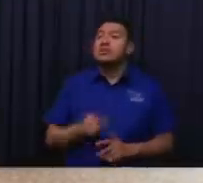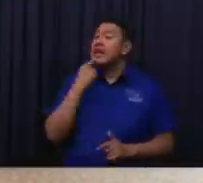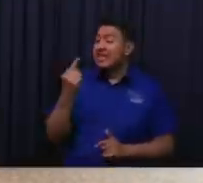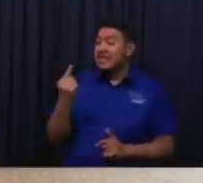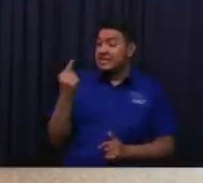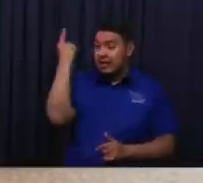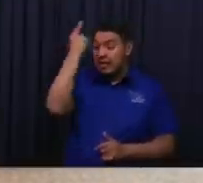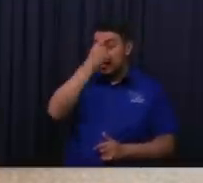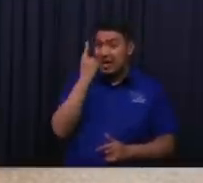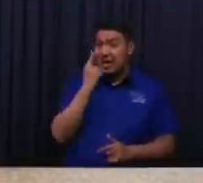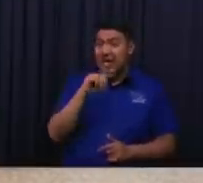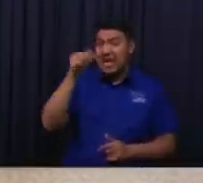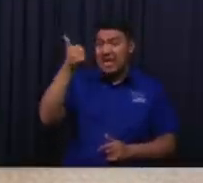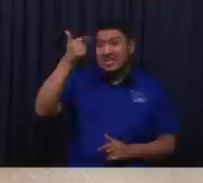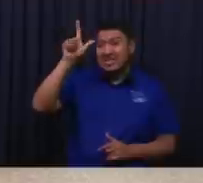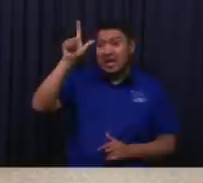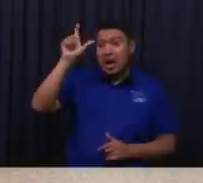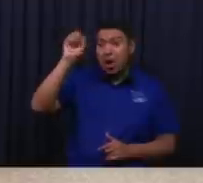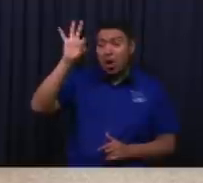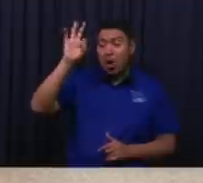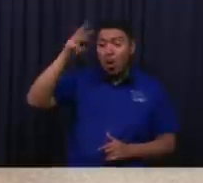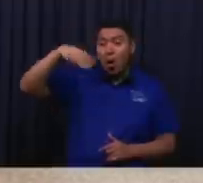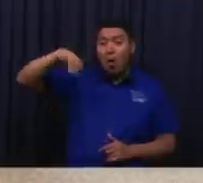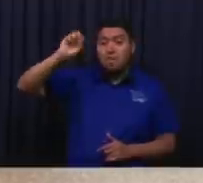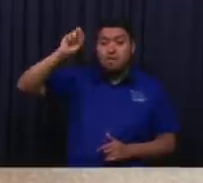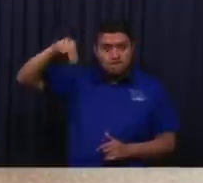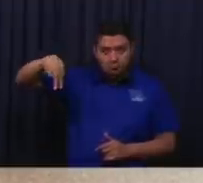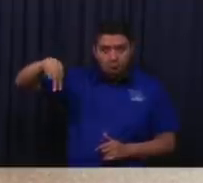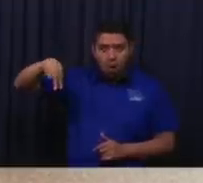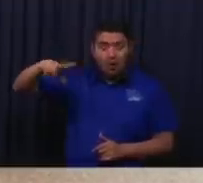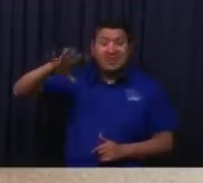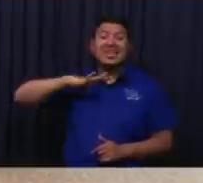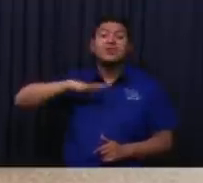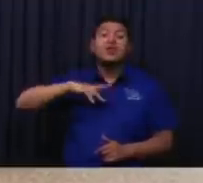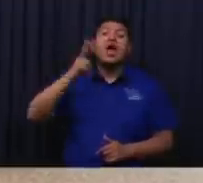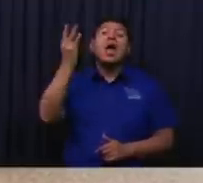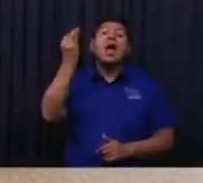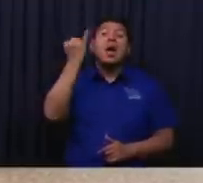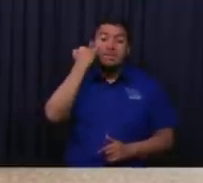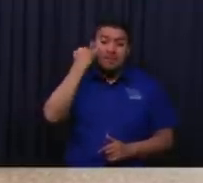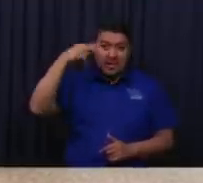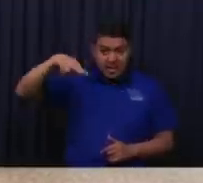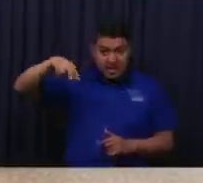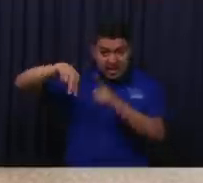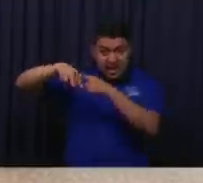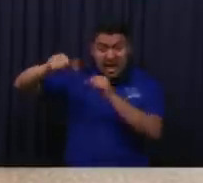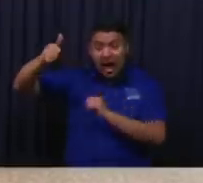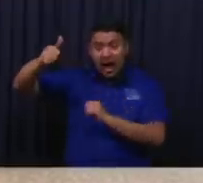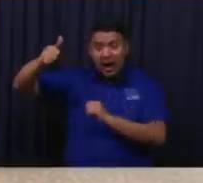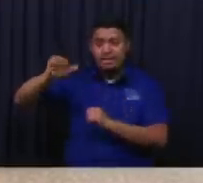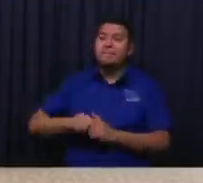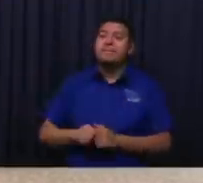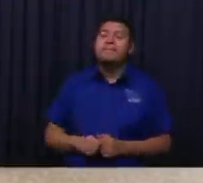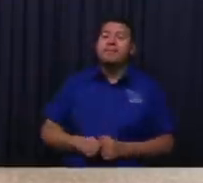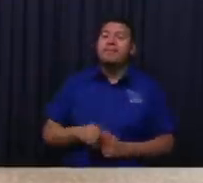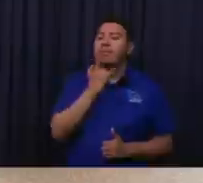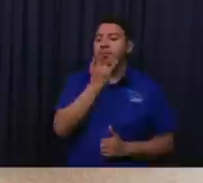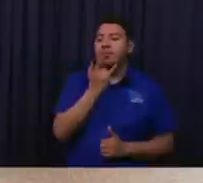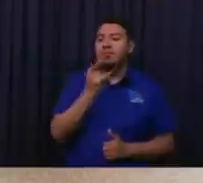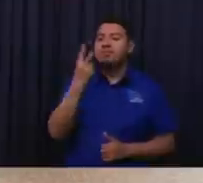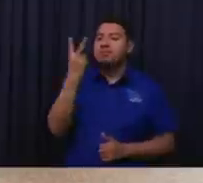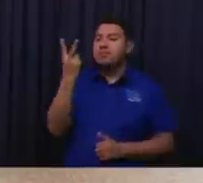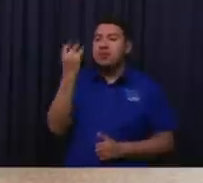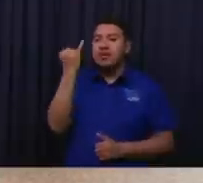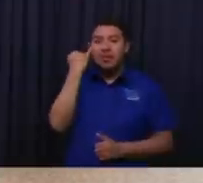el pacificador tenía una viña. Es decir, esta Santa Cena, esta que no se ha